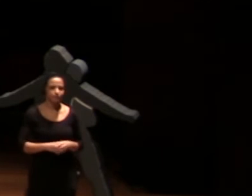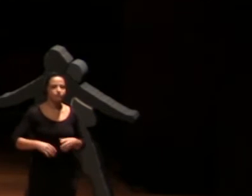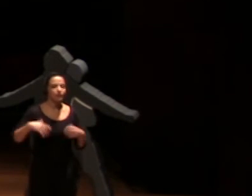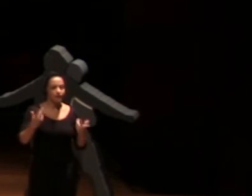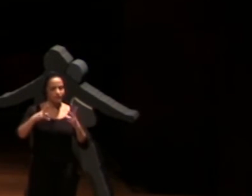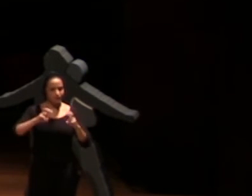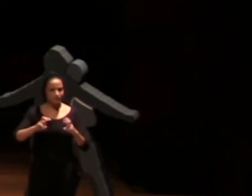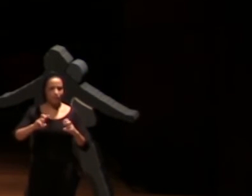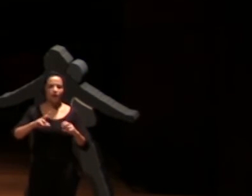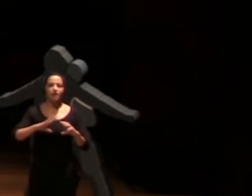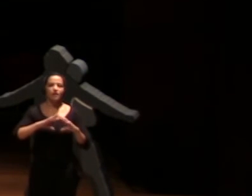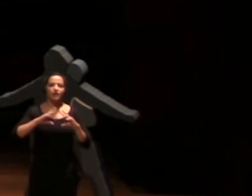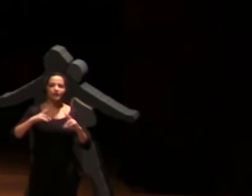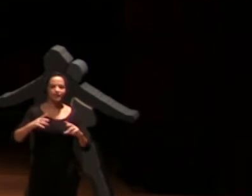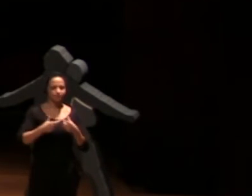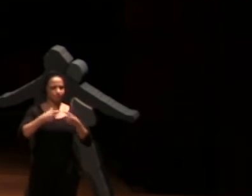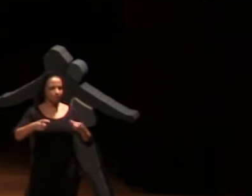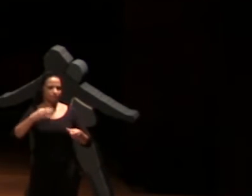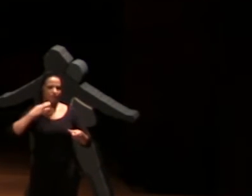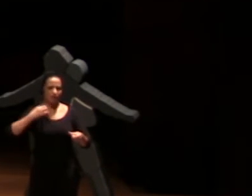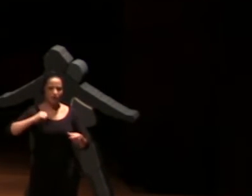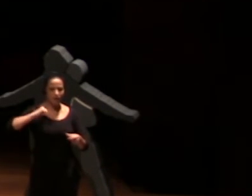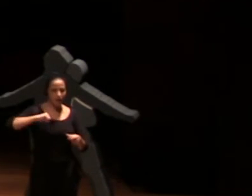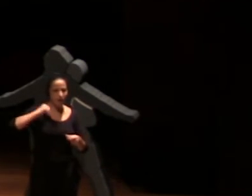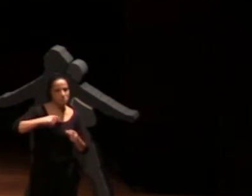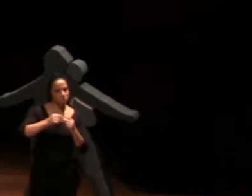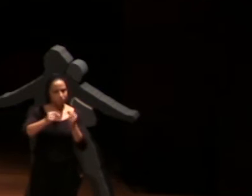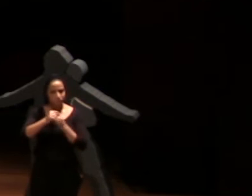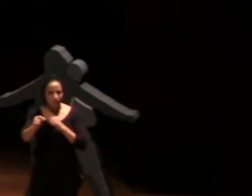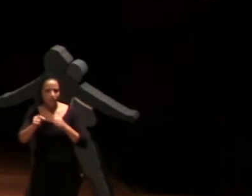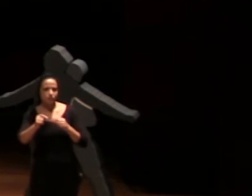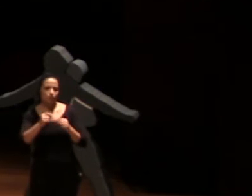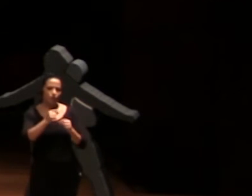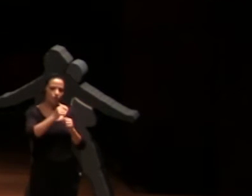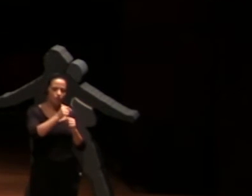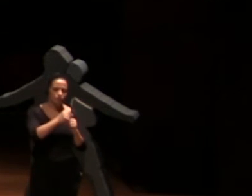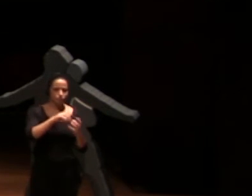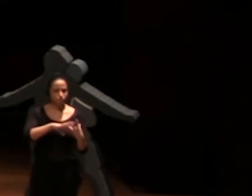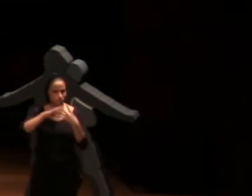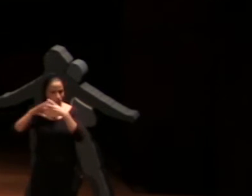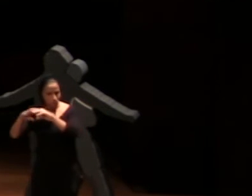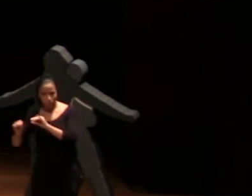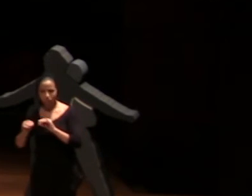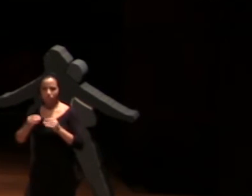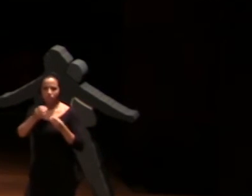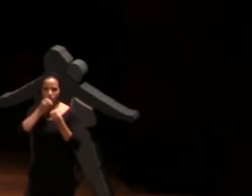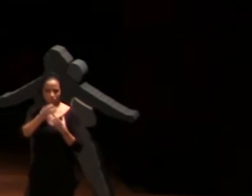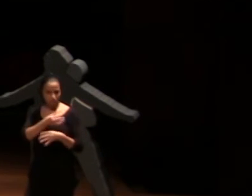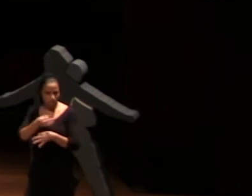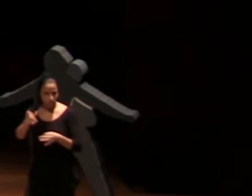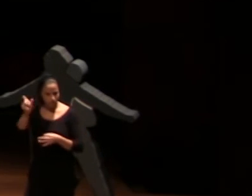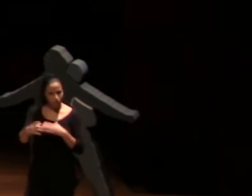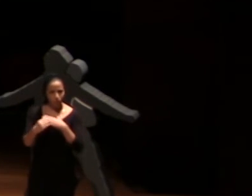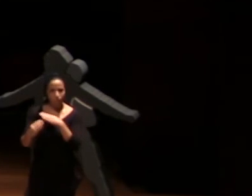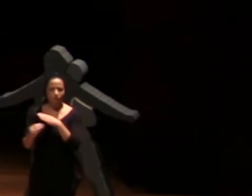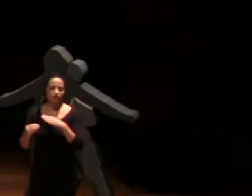enfoque clinimétrico y los cuestionarios con medidas de resultado objetivas? Se le ha diferenciado entre las unimodales y las multimodales. El diagnóstico